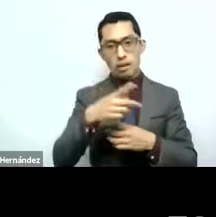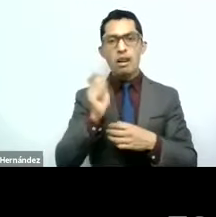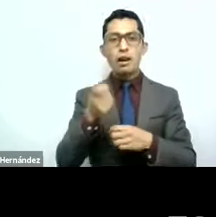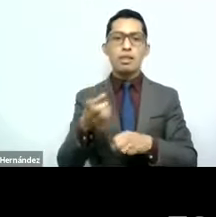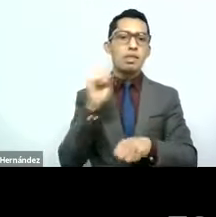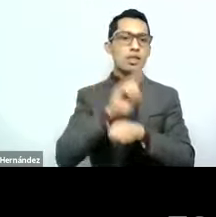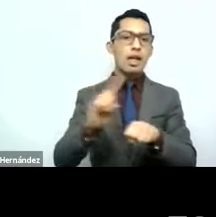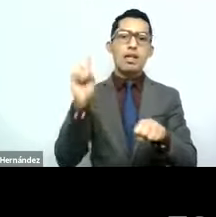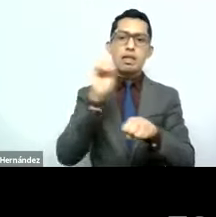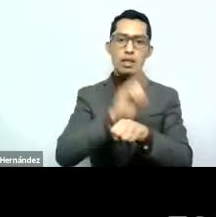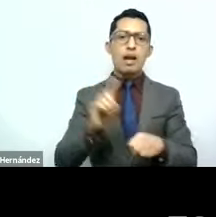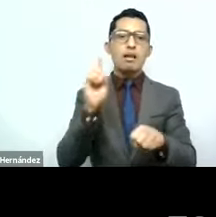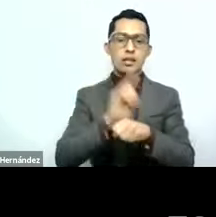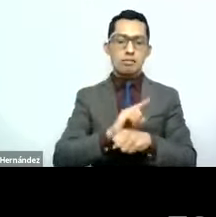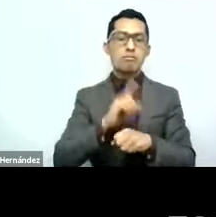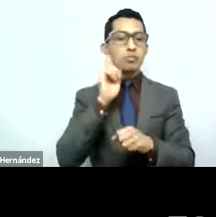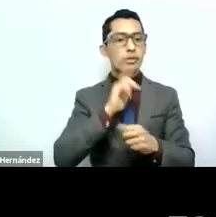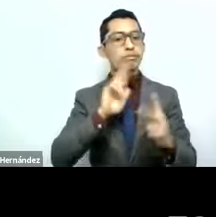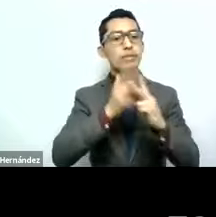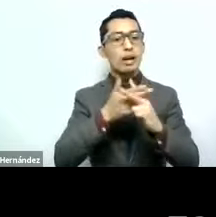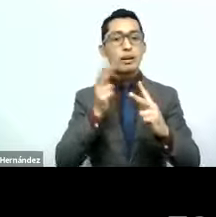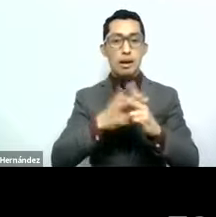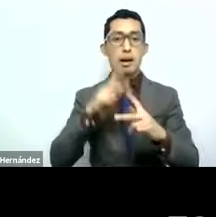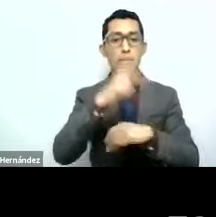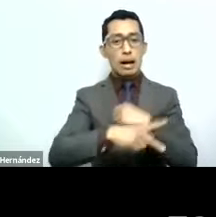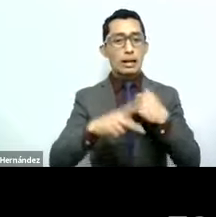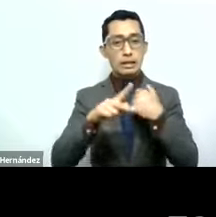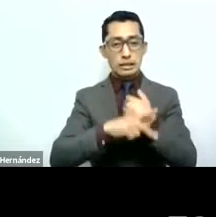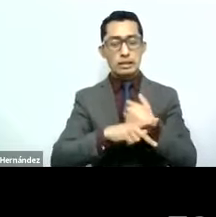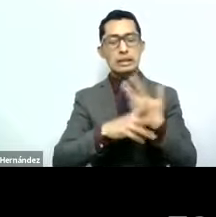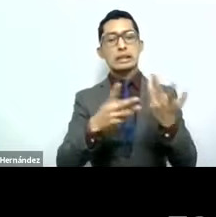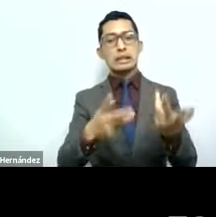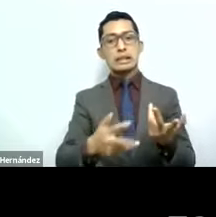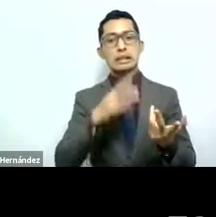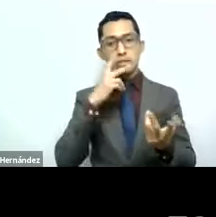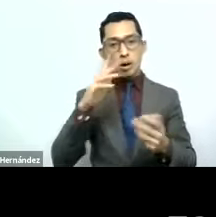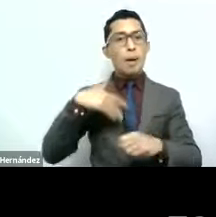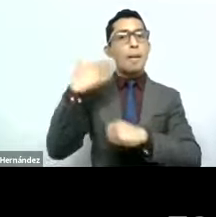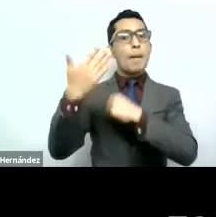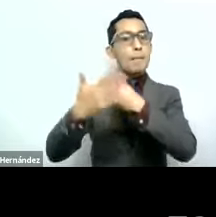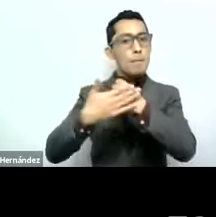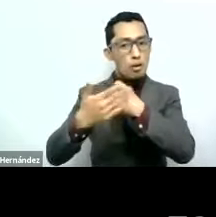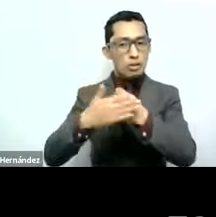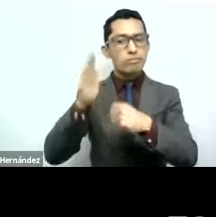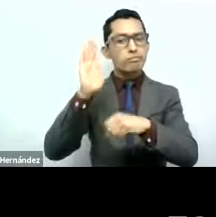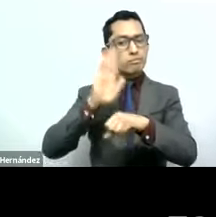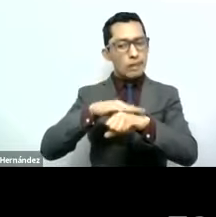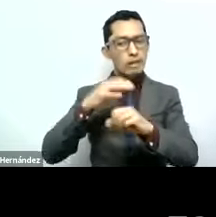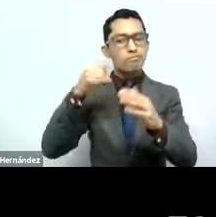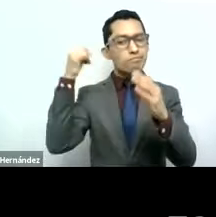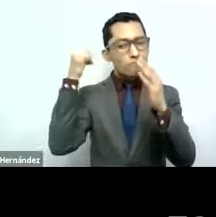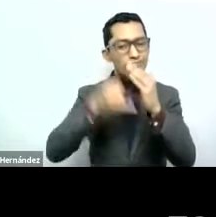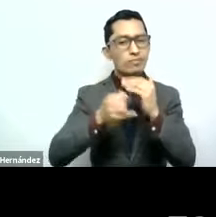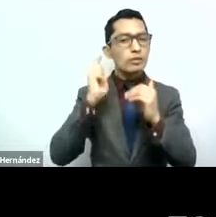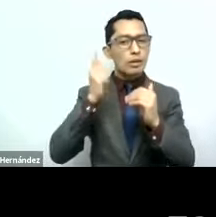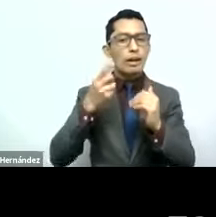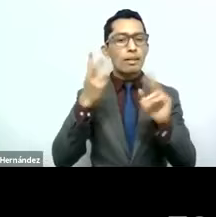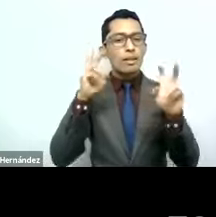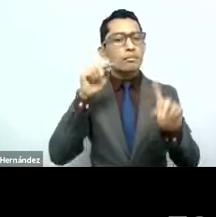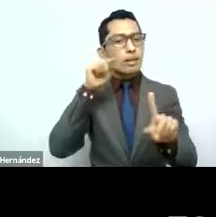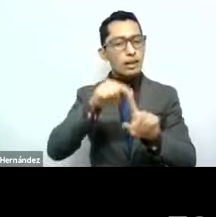pierden la vida en este país. Y bueno, pues me gustaría que en ediciones posteriores se pueda profundizar mucho más en este